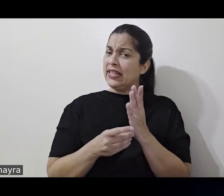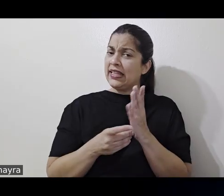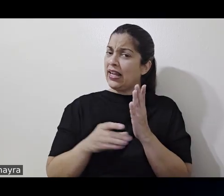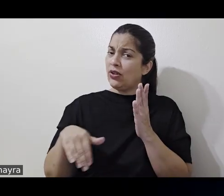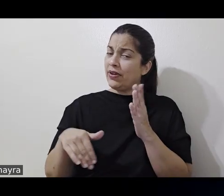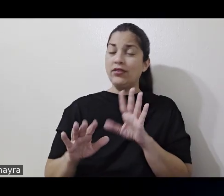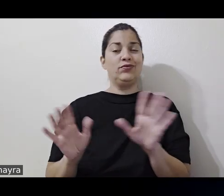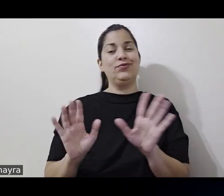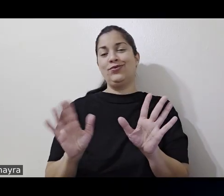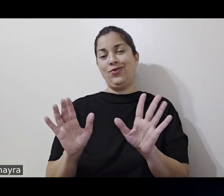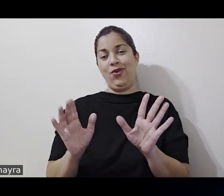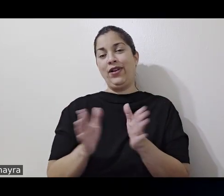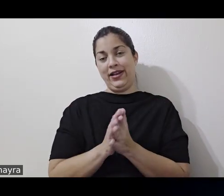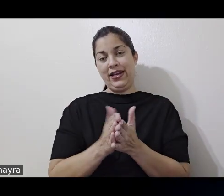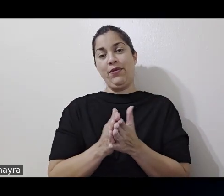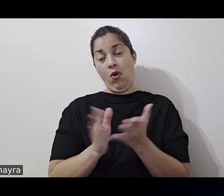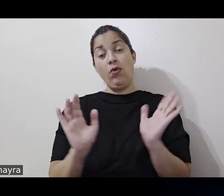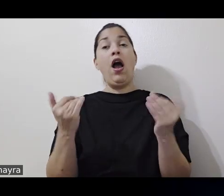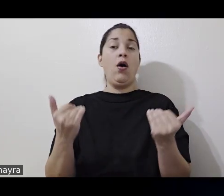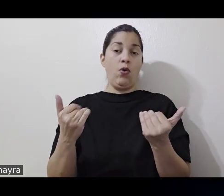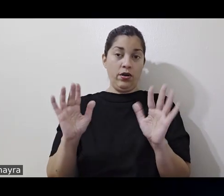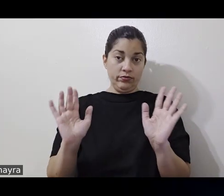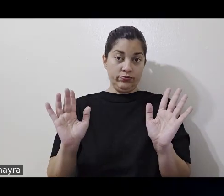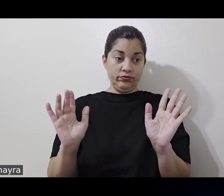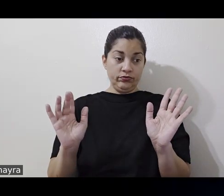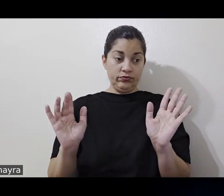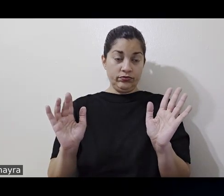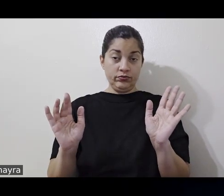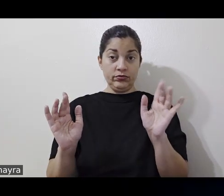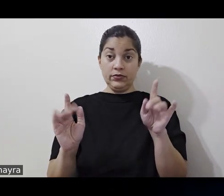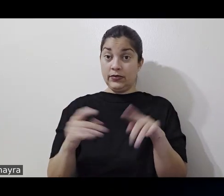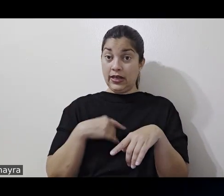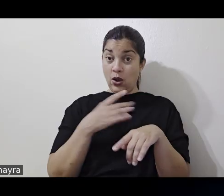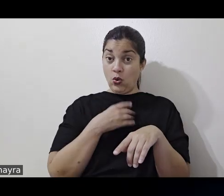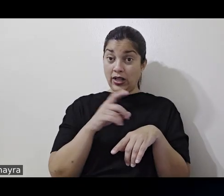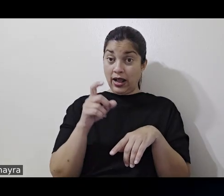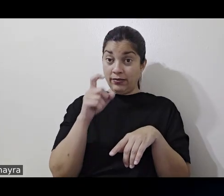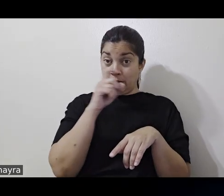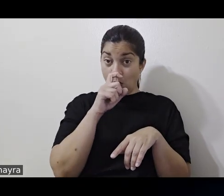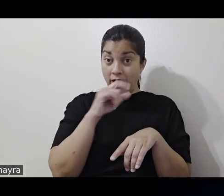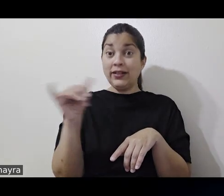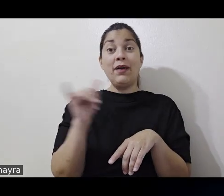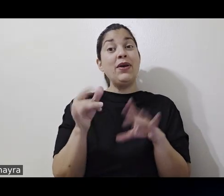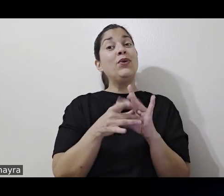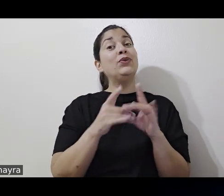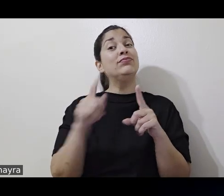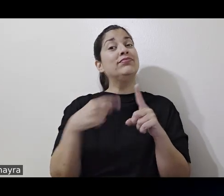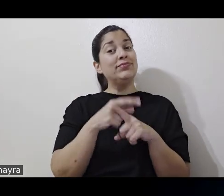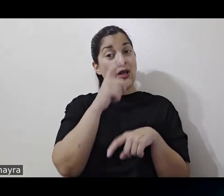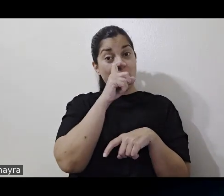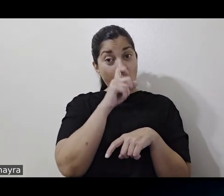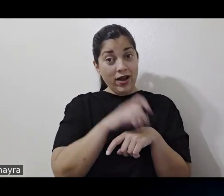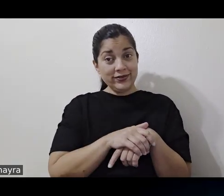todavía. No, todavía está en libro, por ahora. Y a quienes les gustan las brujas, hay cuentos de brujas también. Así